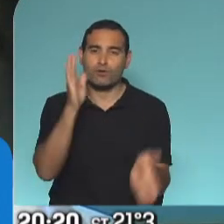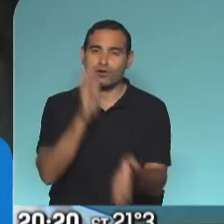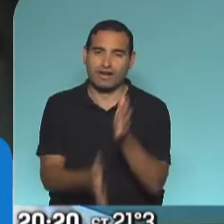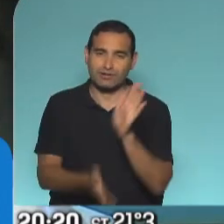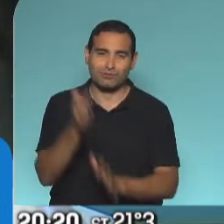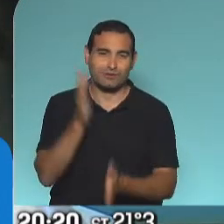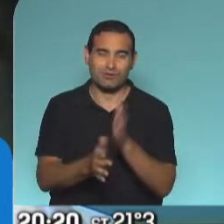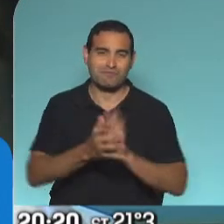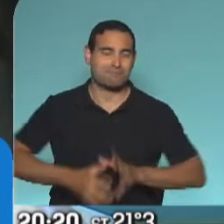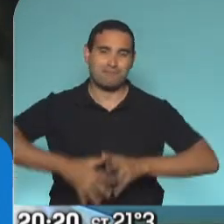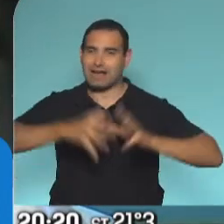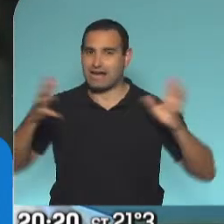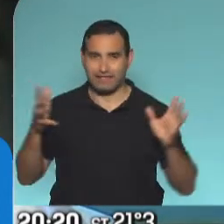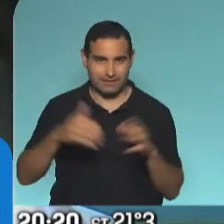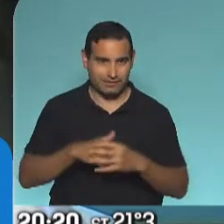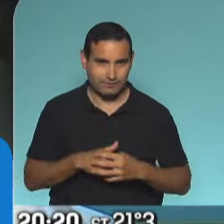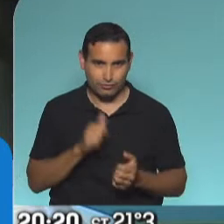más grande del que se tenga memoria.